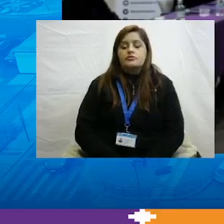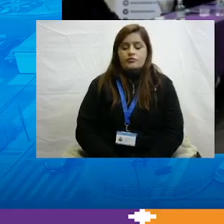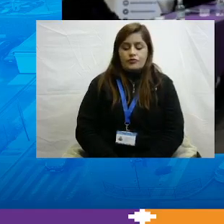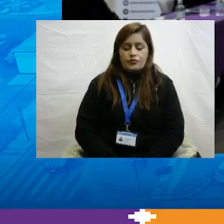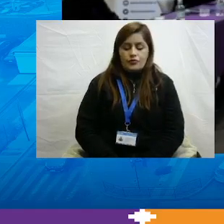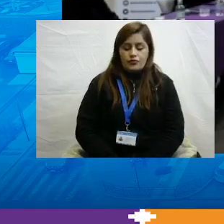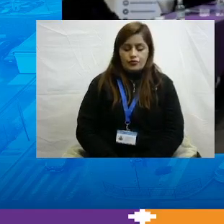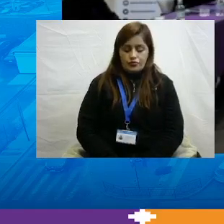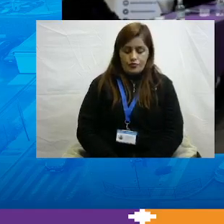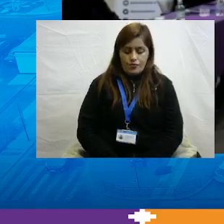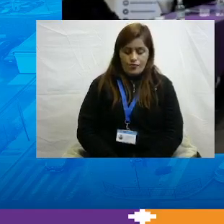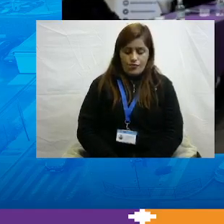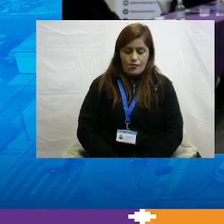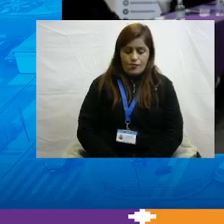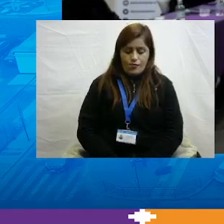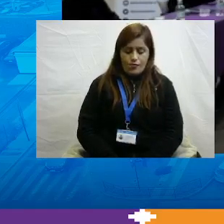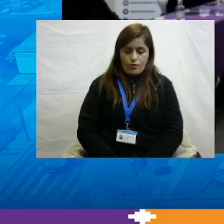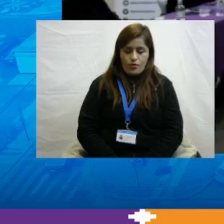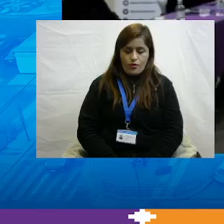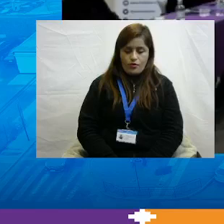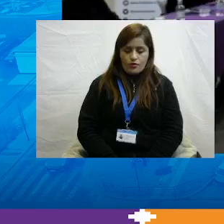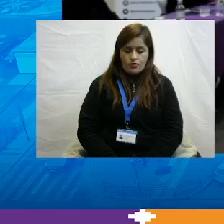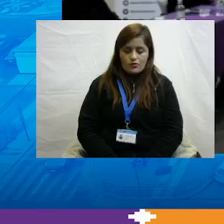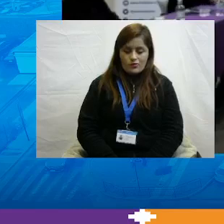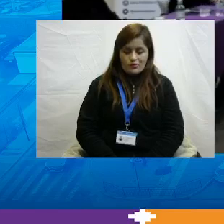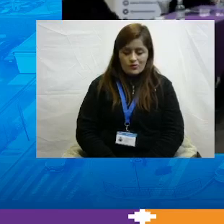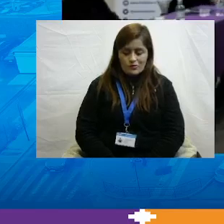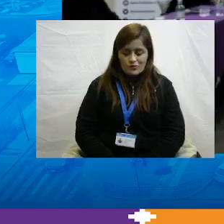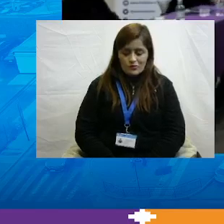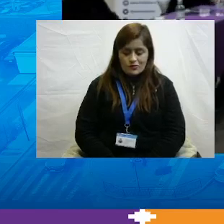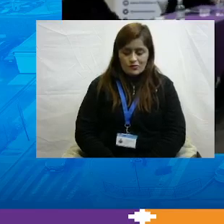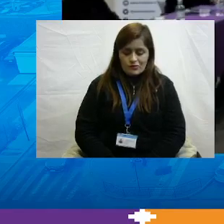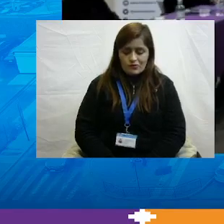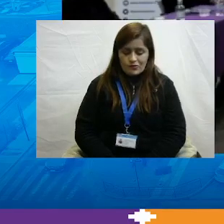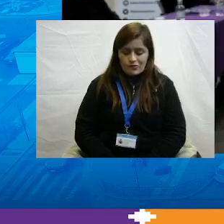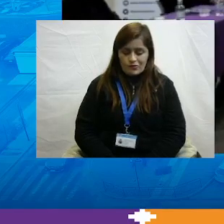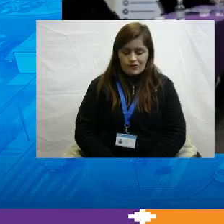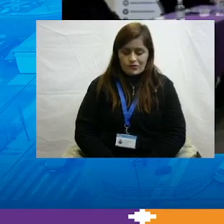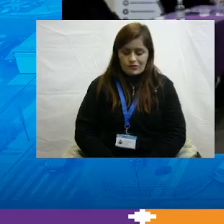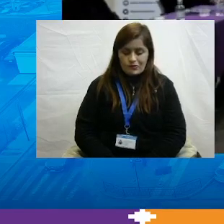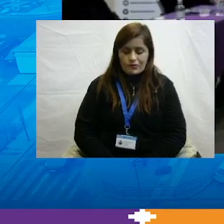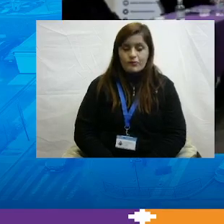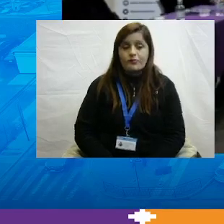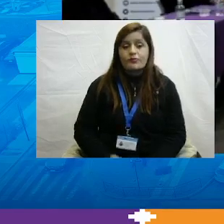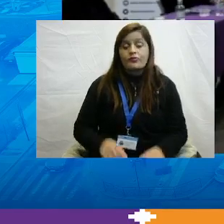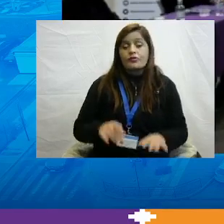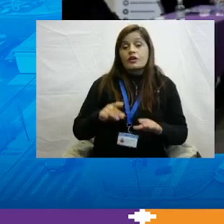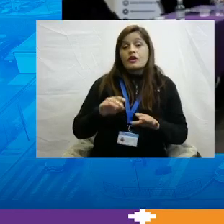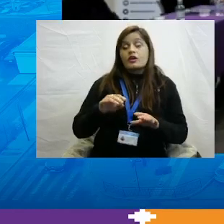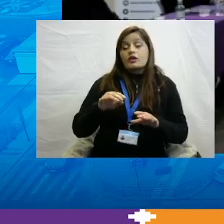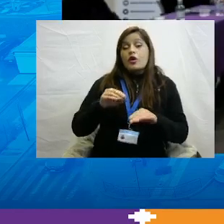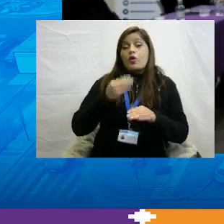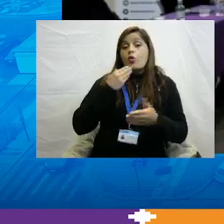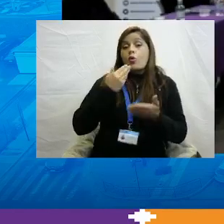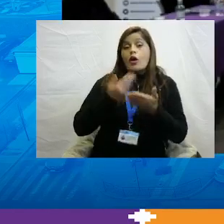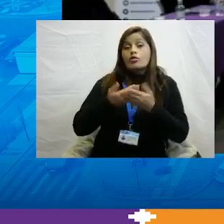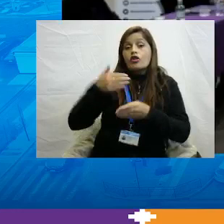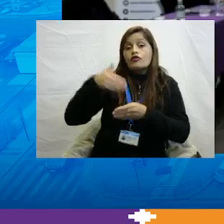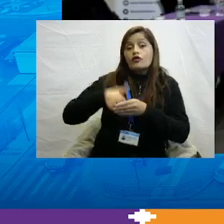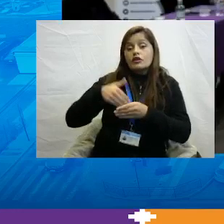Gracias, concejal. Le íbamos a proponer votarlo en consejo extraordinario que debiéramos tener pronto para ver